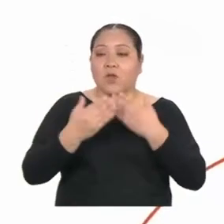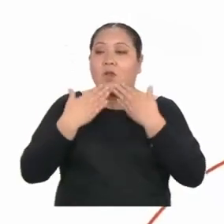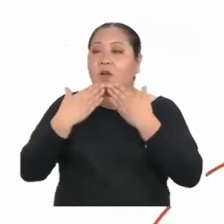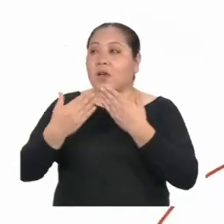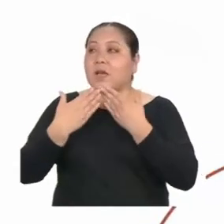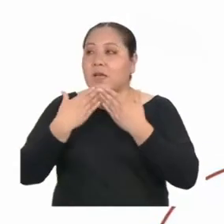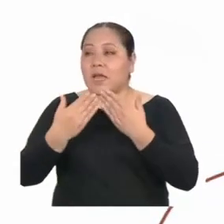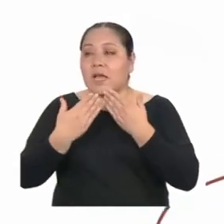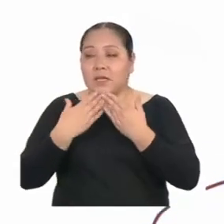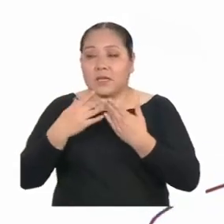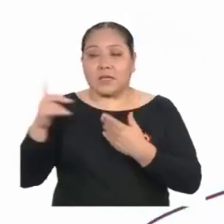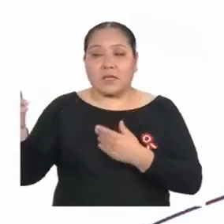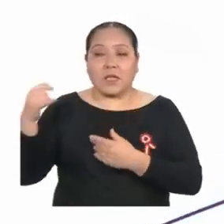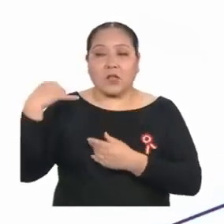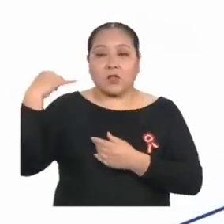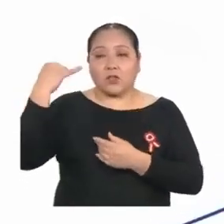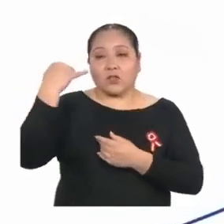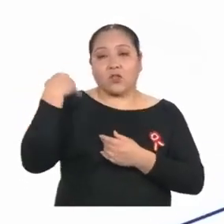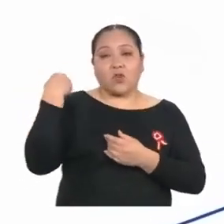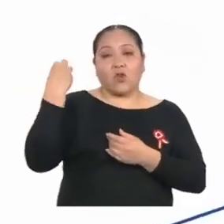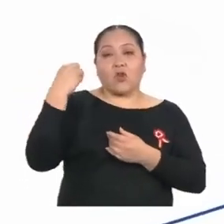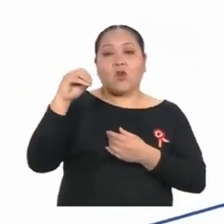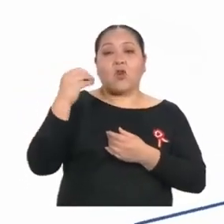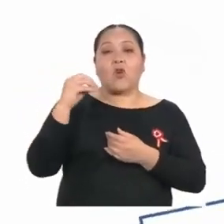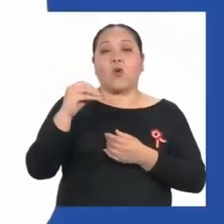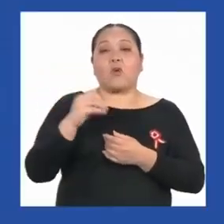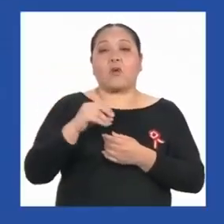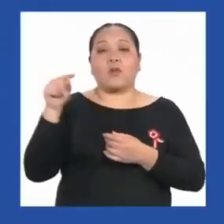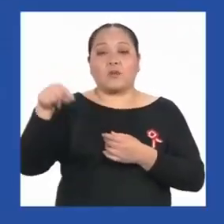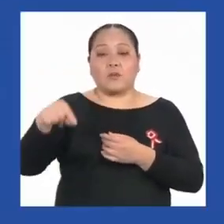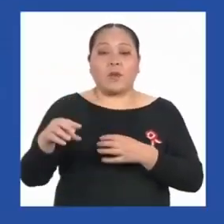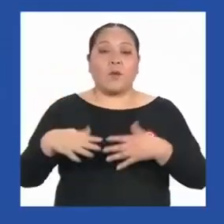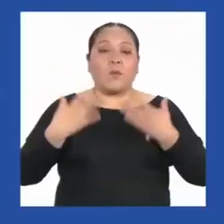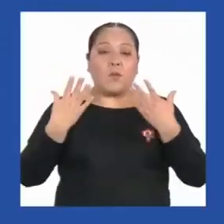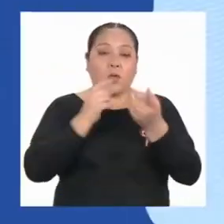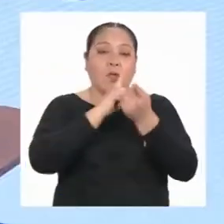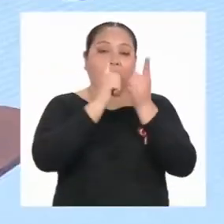jóvenes y sus ideas para el cambio.